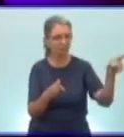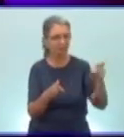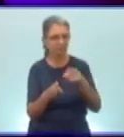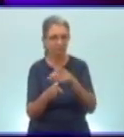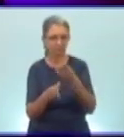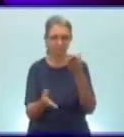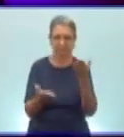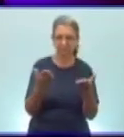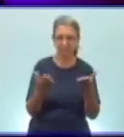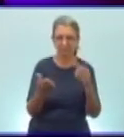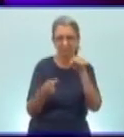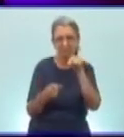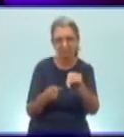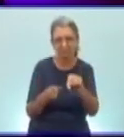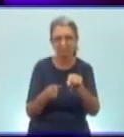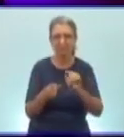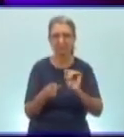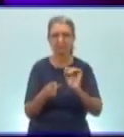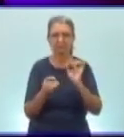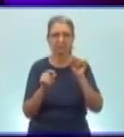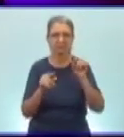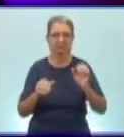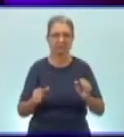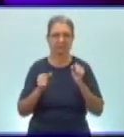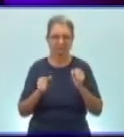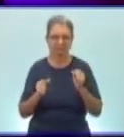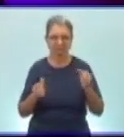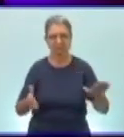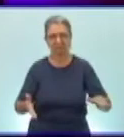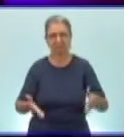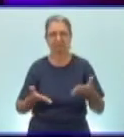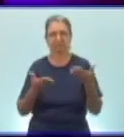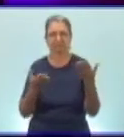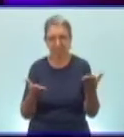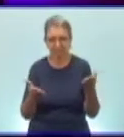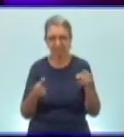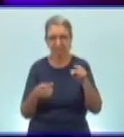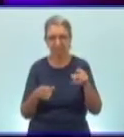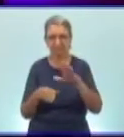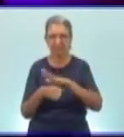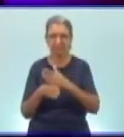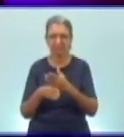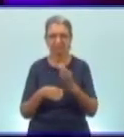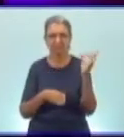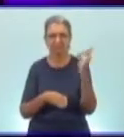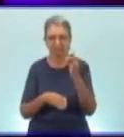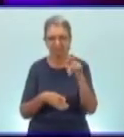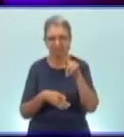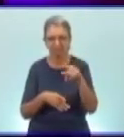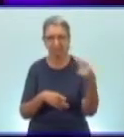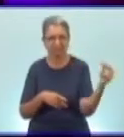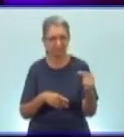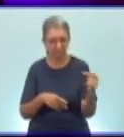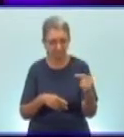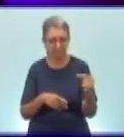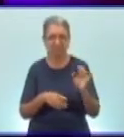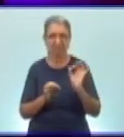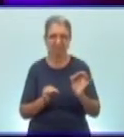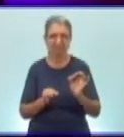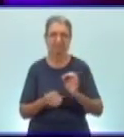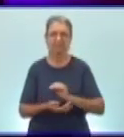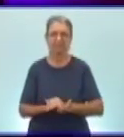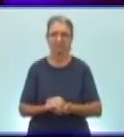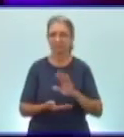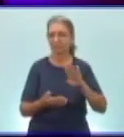eso es que le vamos a denominar como fuerza restauradora y ese es el significado físico que tiene precisamente este signo menos. Yo les